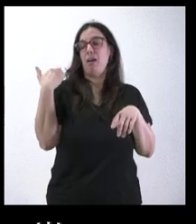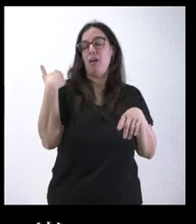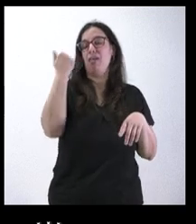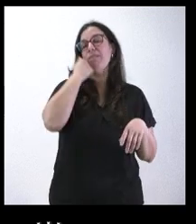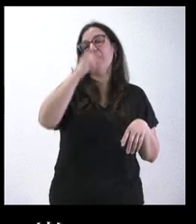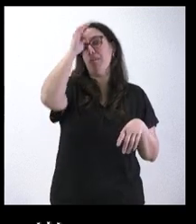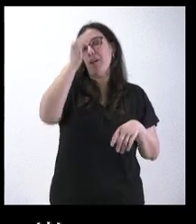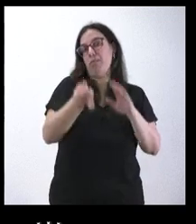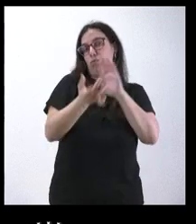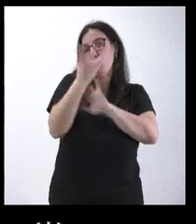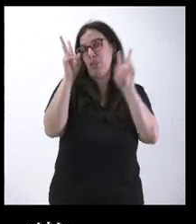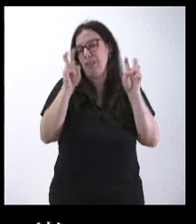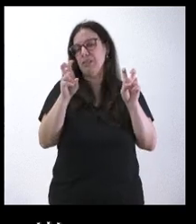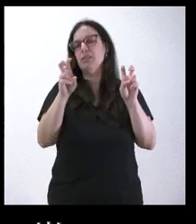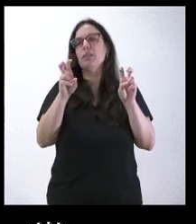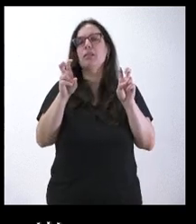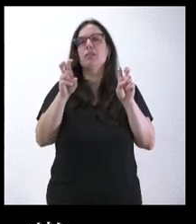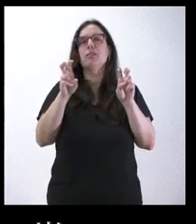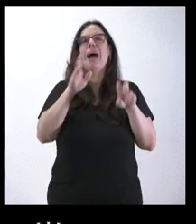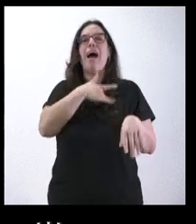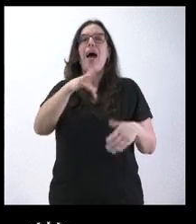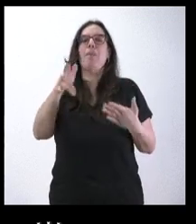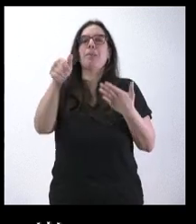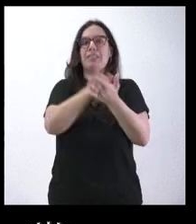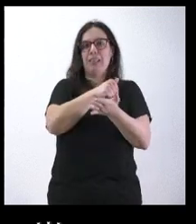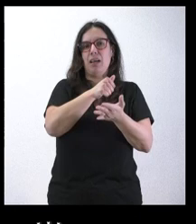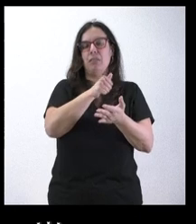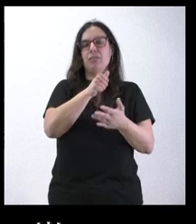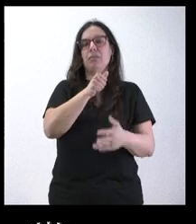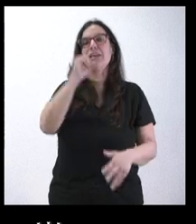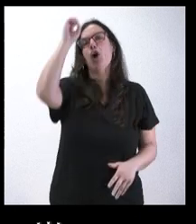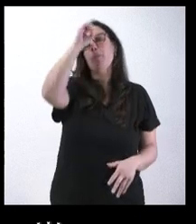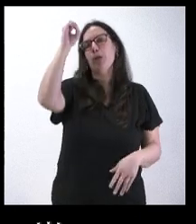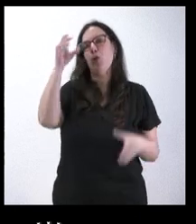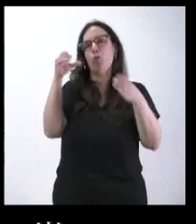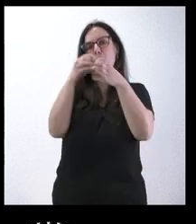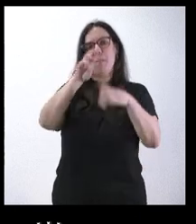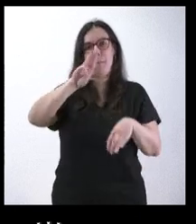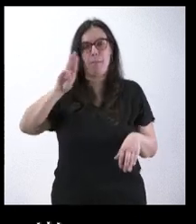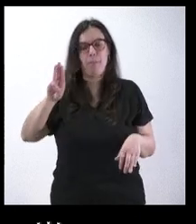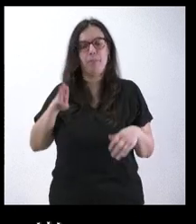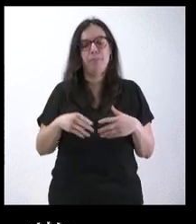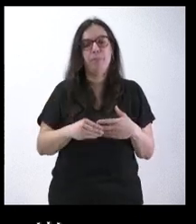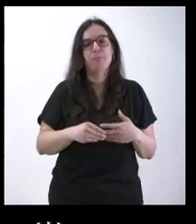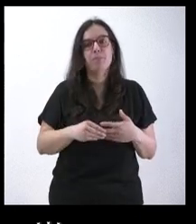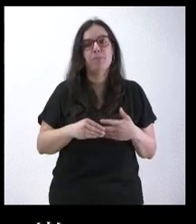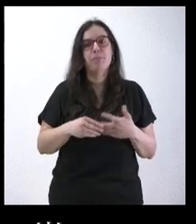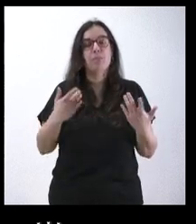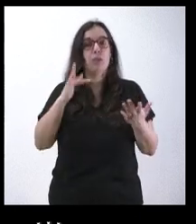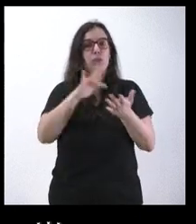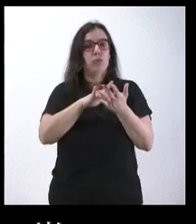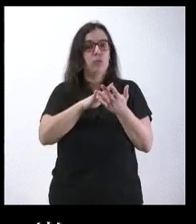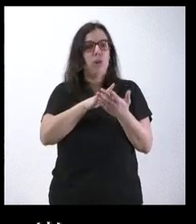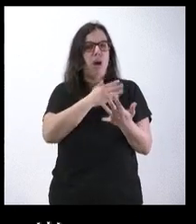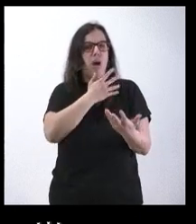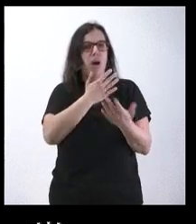semana sobre la amnistía y la posición de del partido popular e con todas las críticas que ha